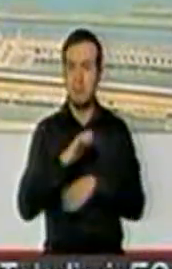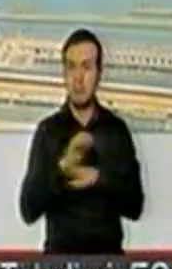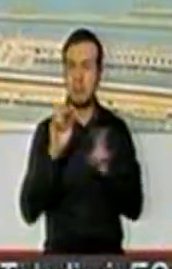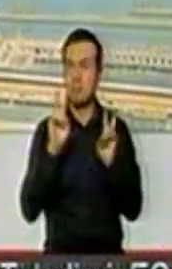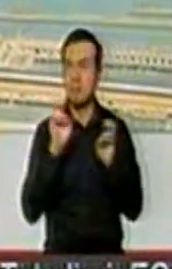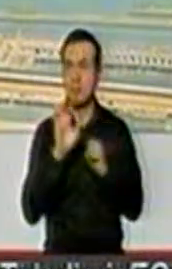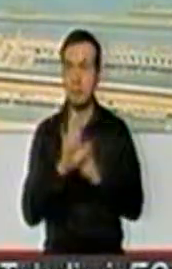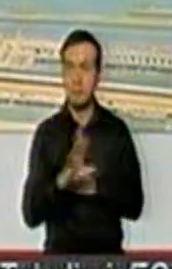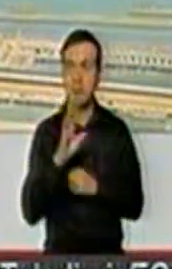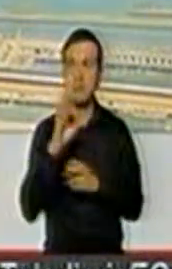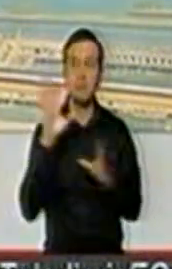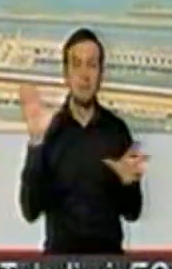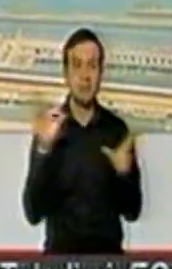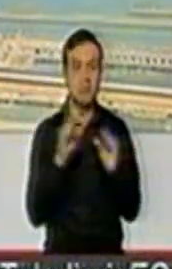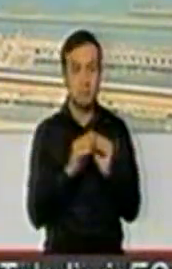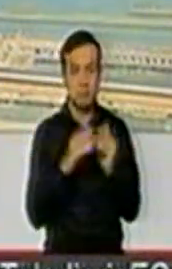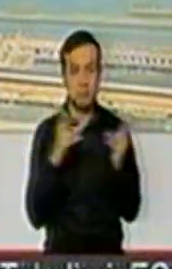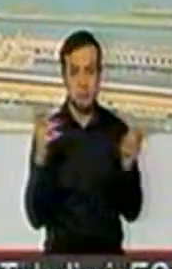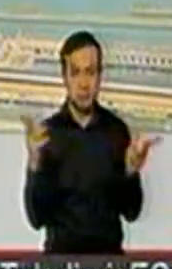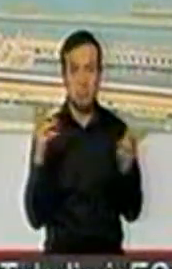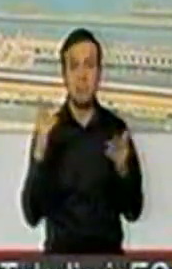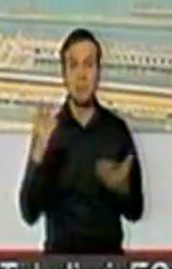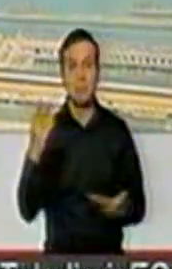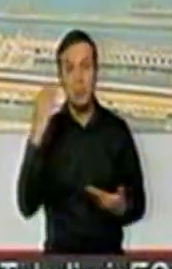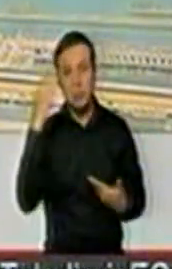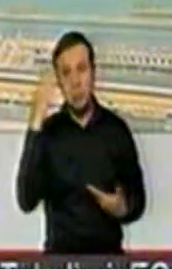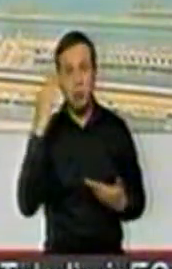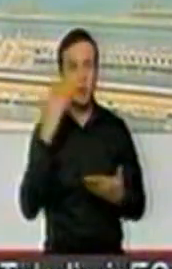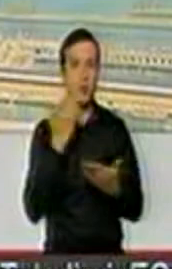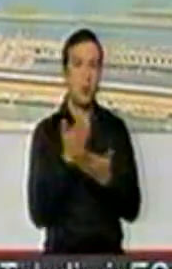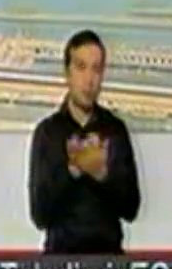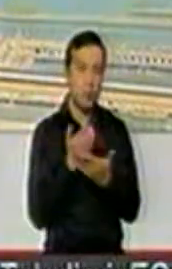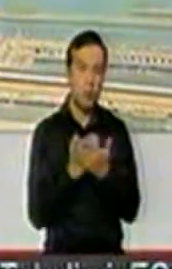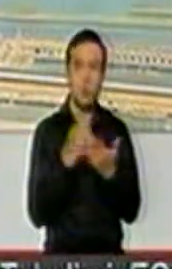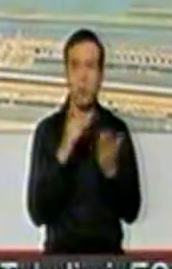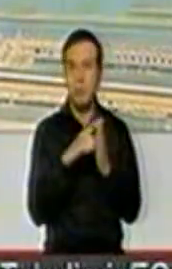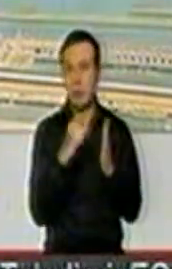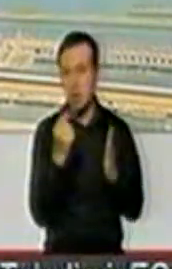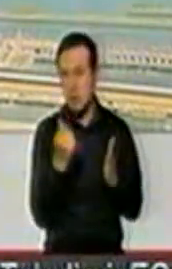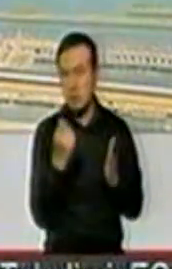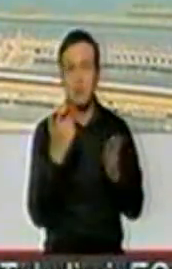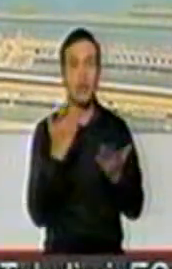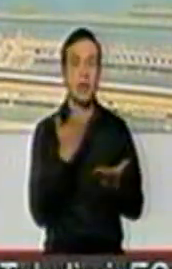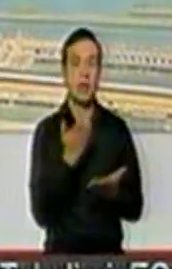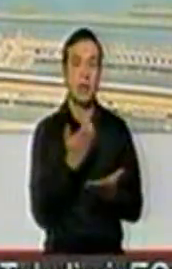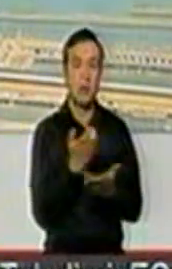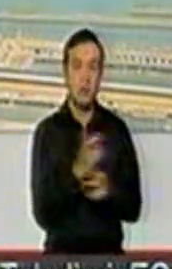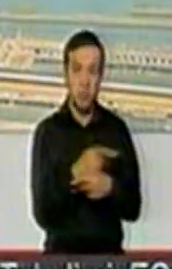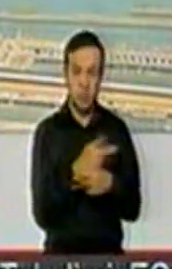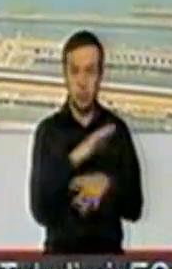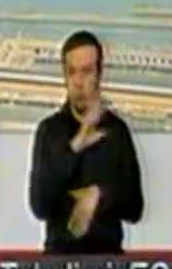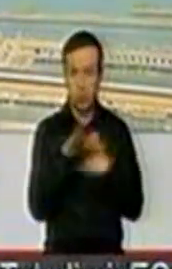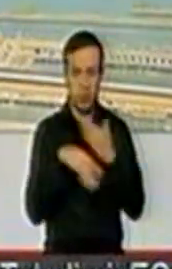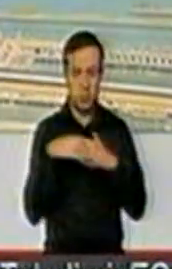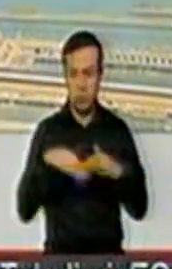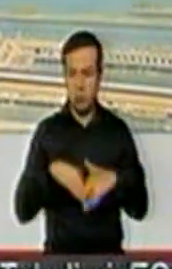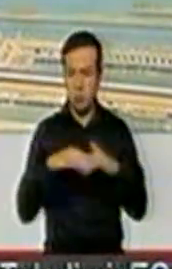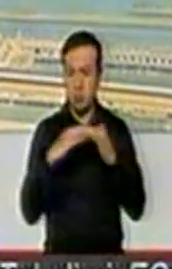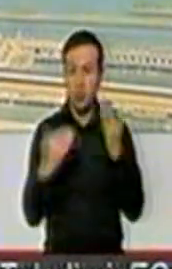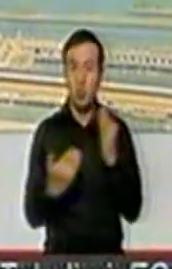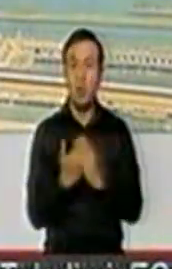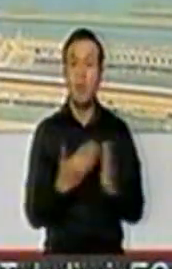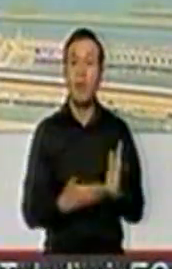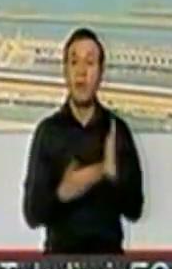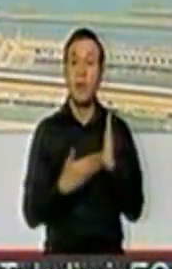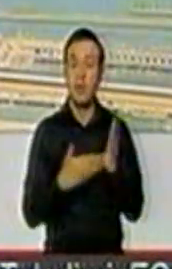su reconstrucción, no solo política, sino económica, financiera y productiva, este nuevo modelo de desarrollo económico